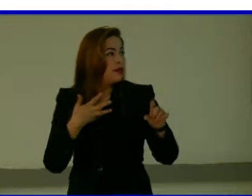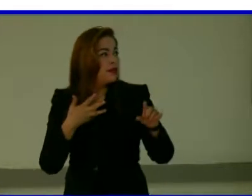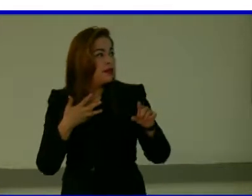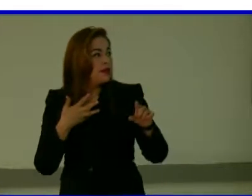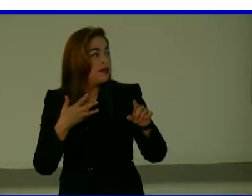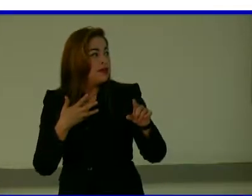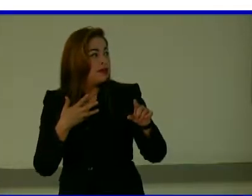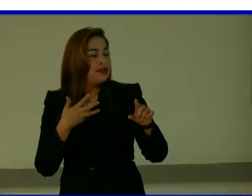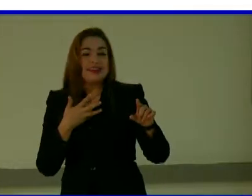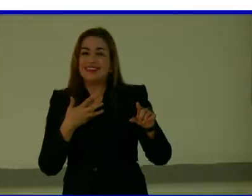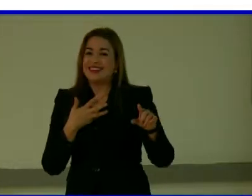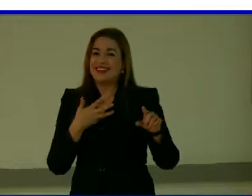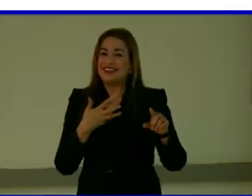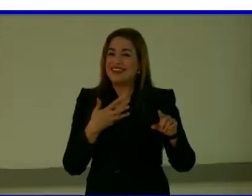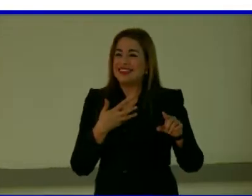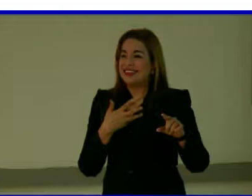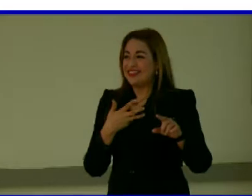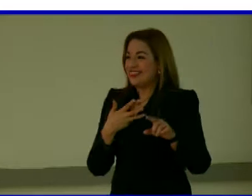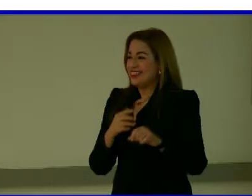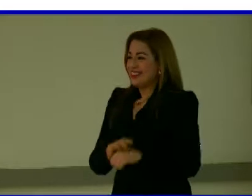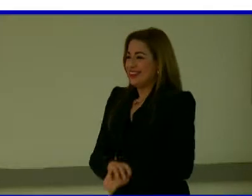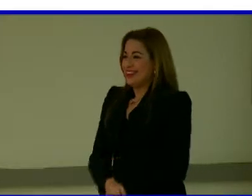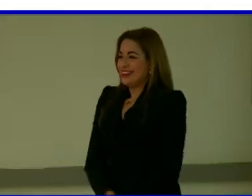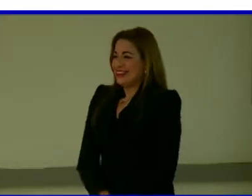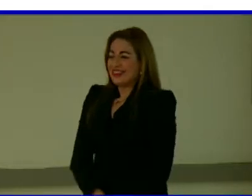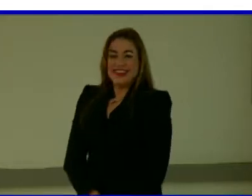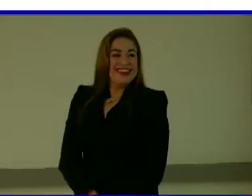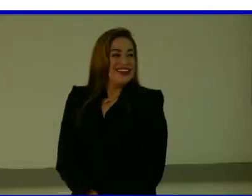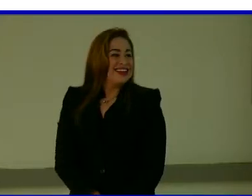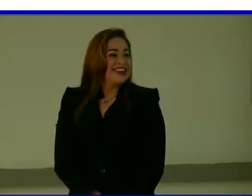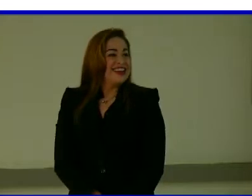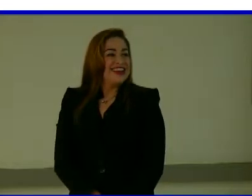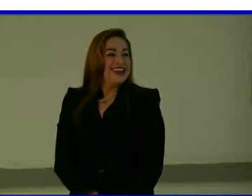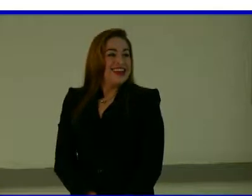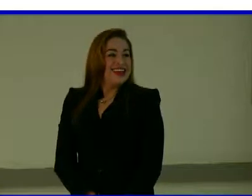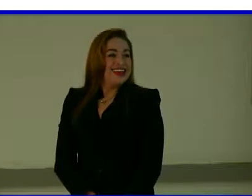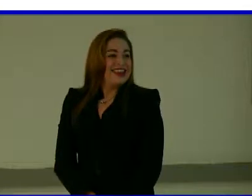Oye, aquí no lo voy a tocar.